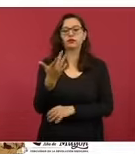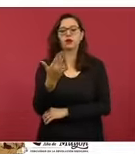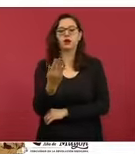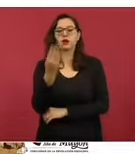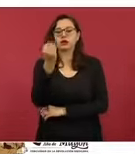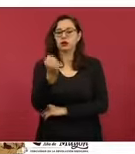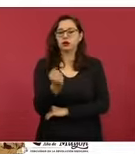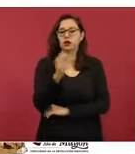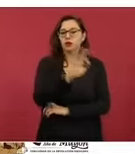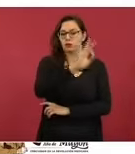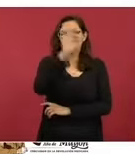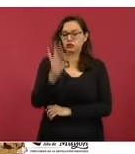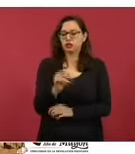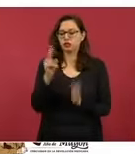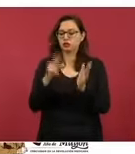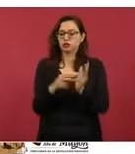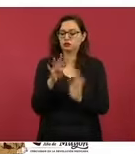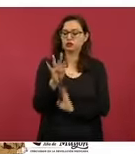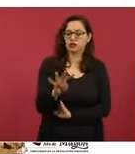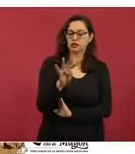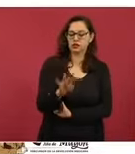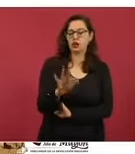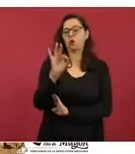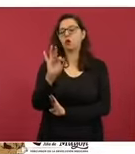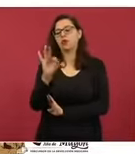58.19% por arriba de las del 2019,